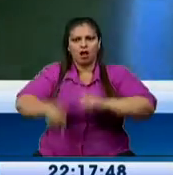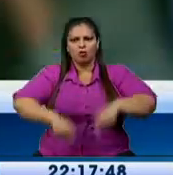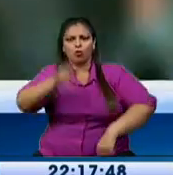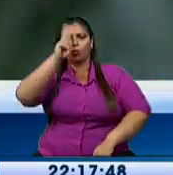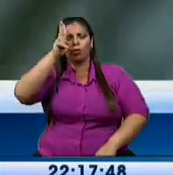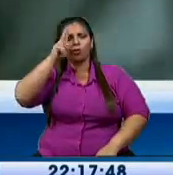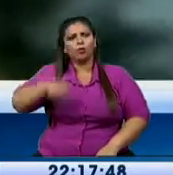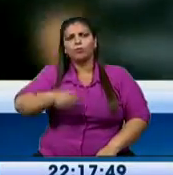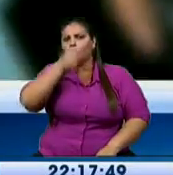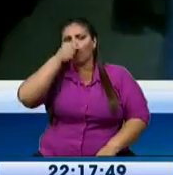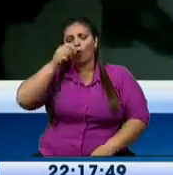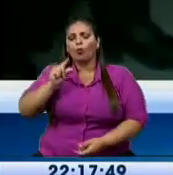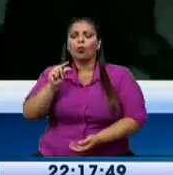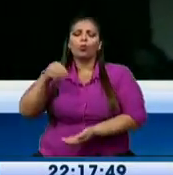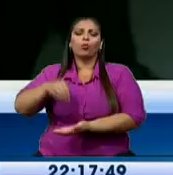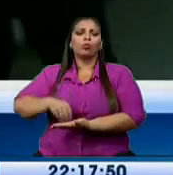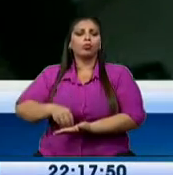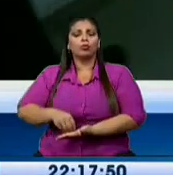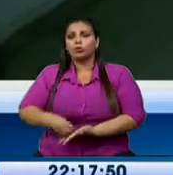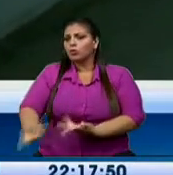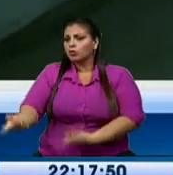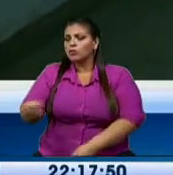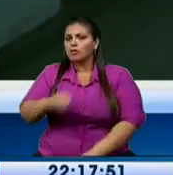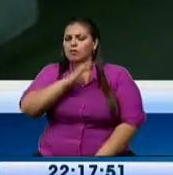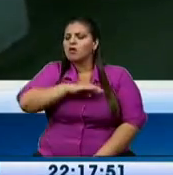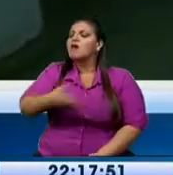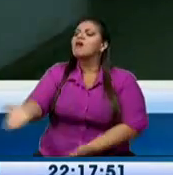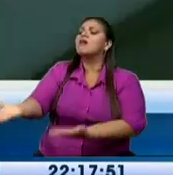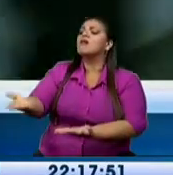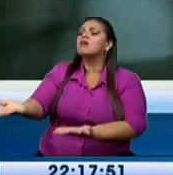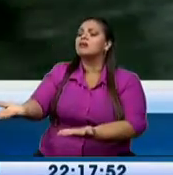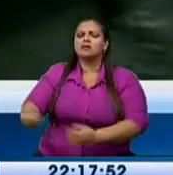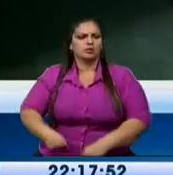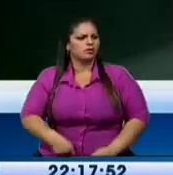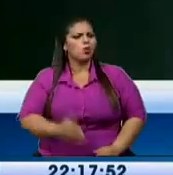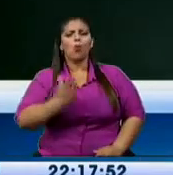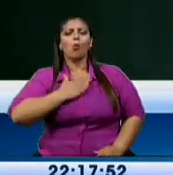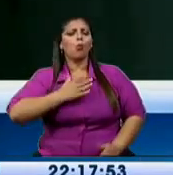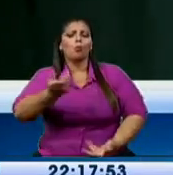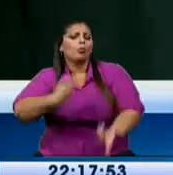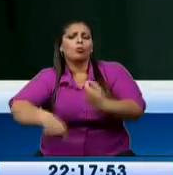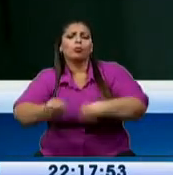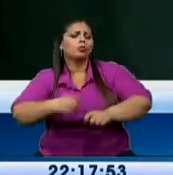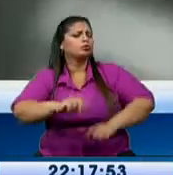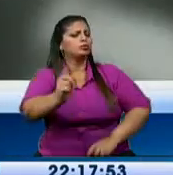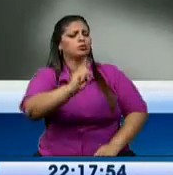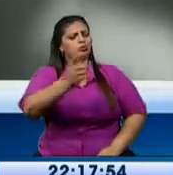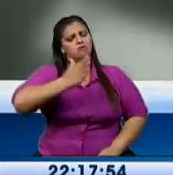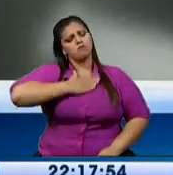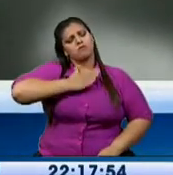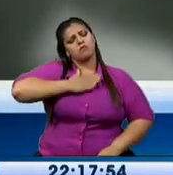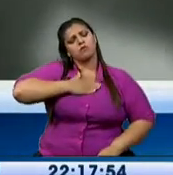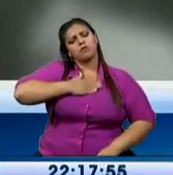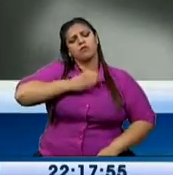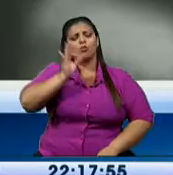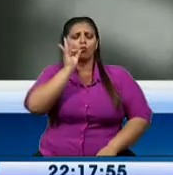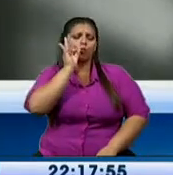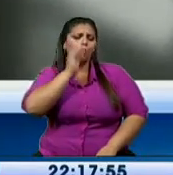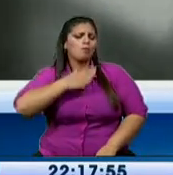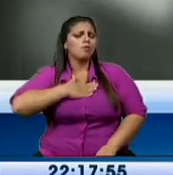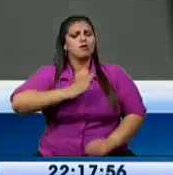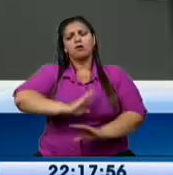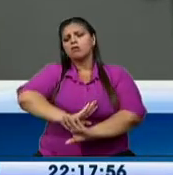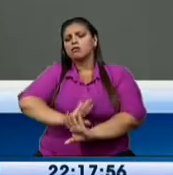bolsillos. Siempre se hacían pasar como consumidores, cuando en realidad las dosis que portaban, de acuerdo a las investigaciones, terminaban